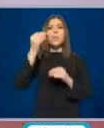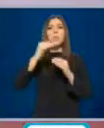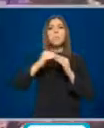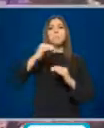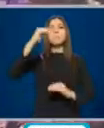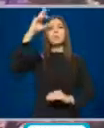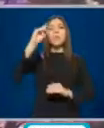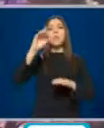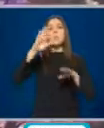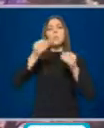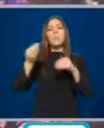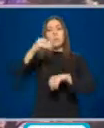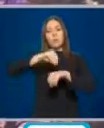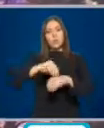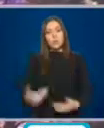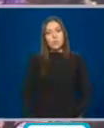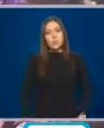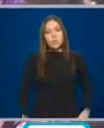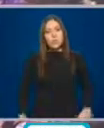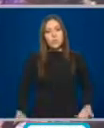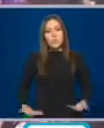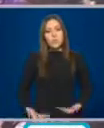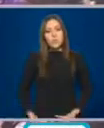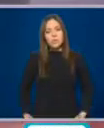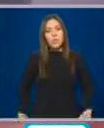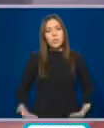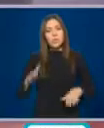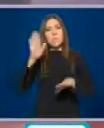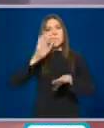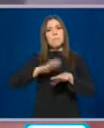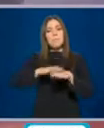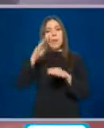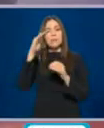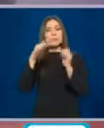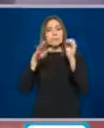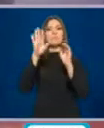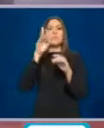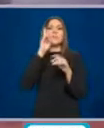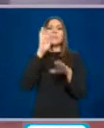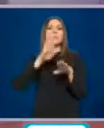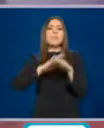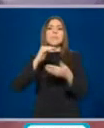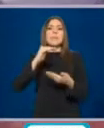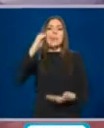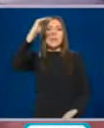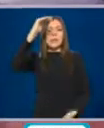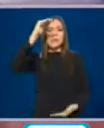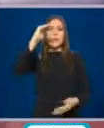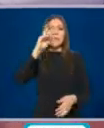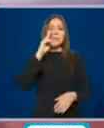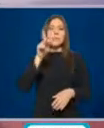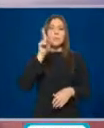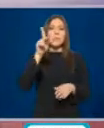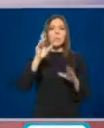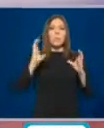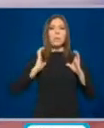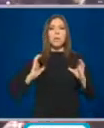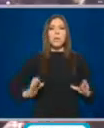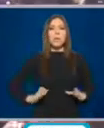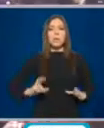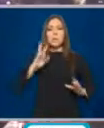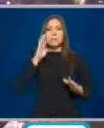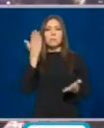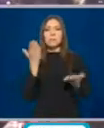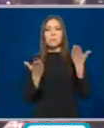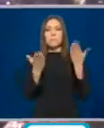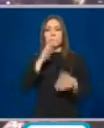Utilizar bermudas entonces va a ocupar un poquito más de extensión de nuestro cuerpo para que nos veamos más en proporción. Que es lo mismo que cuando nosotros, por ejemplo,